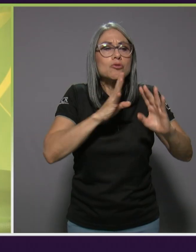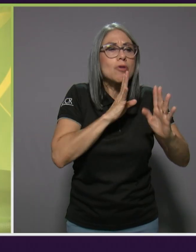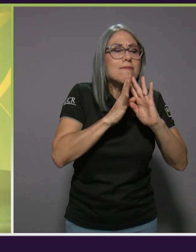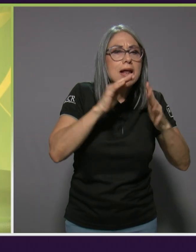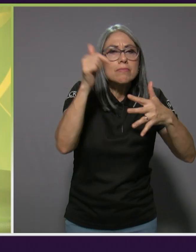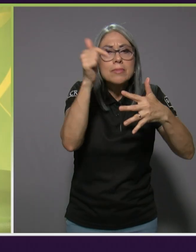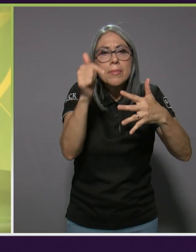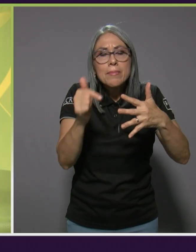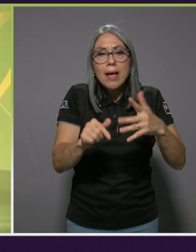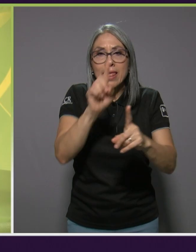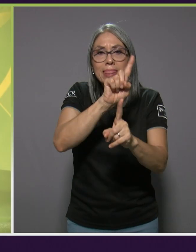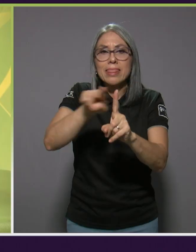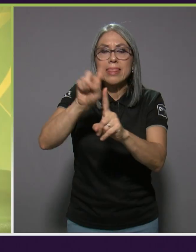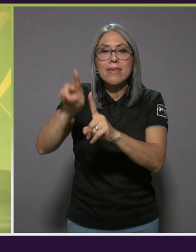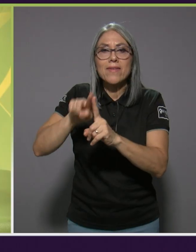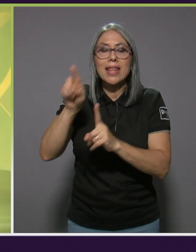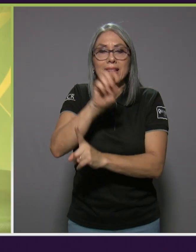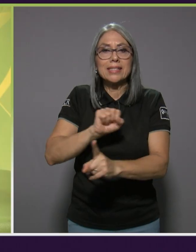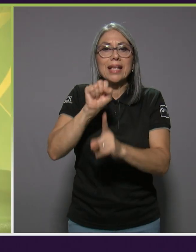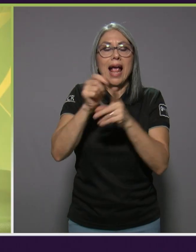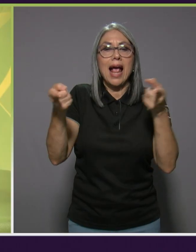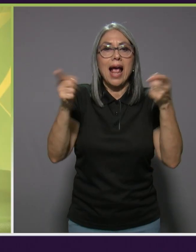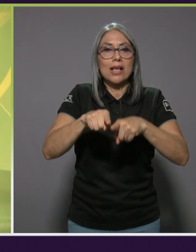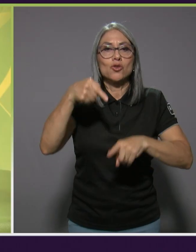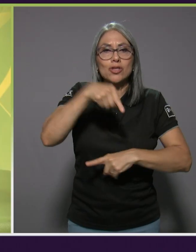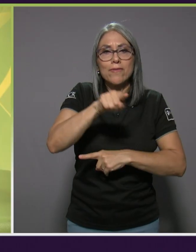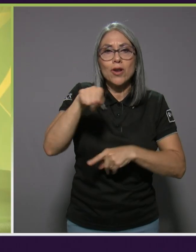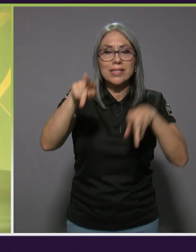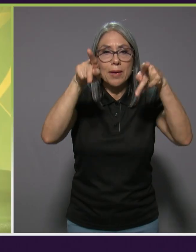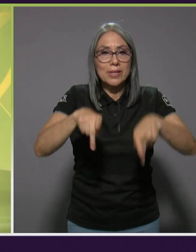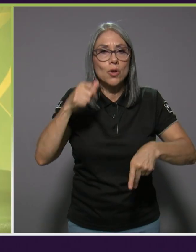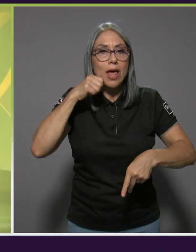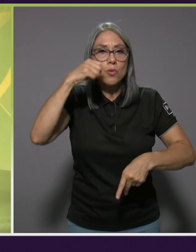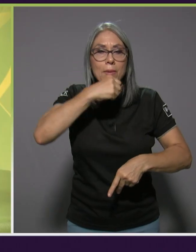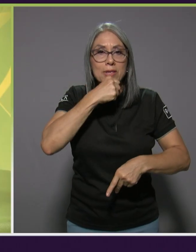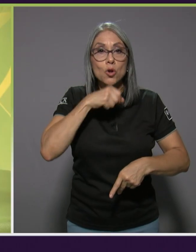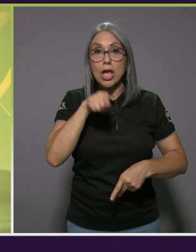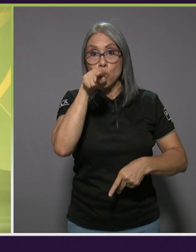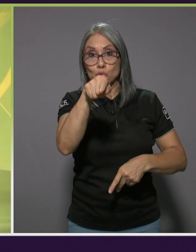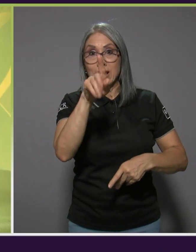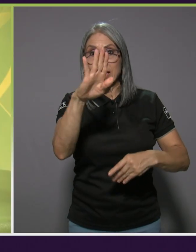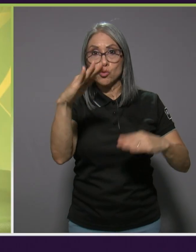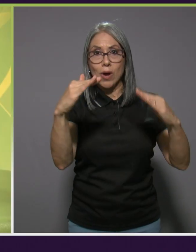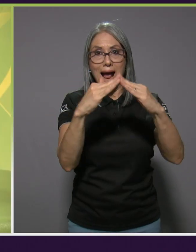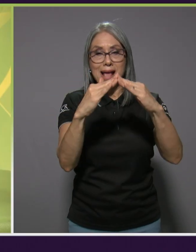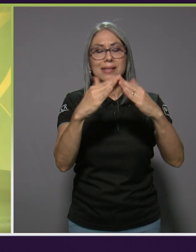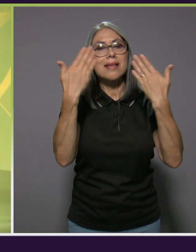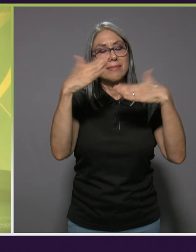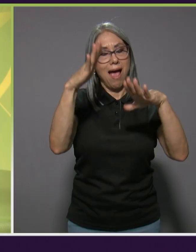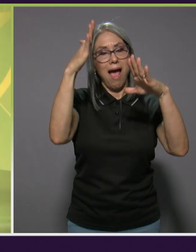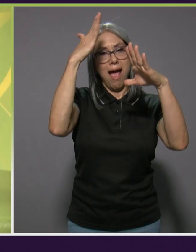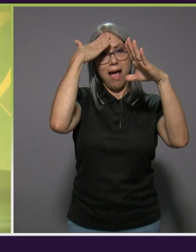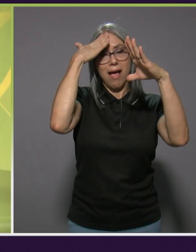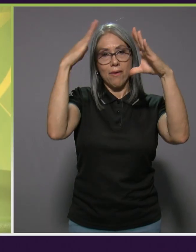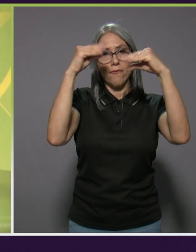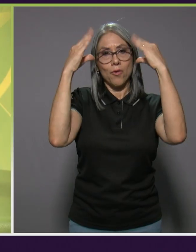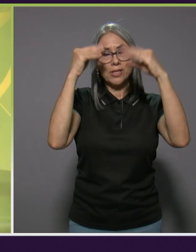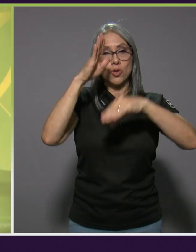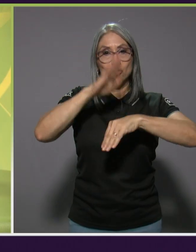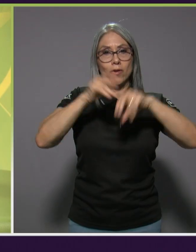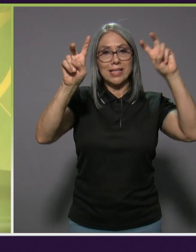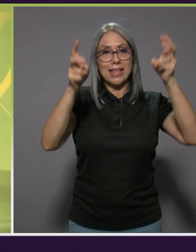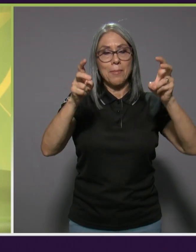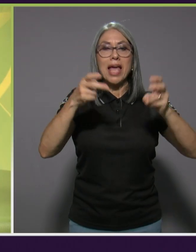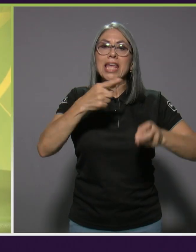diferentes casos de violencia hacia la persona adulta mayor, para que usted en casa esté informado, informada sobre este tema y contribuyamos